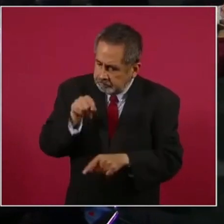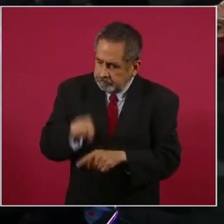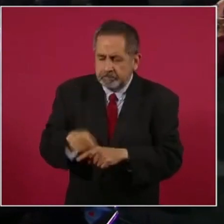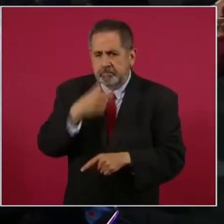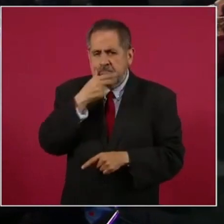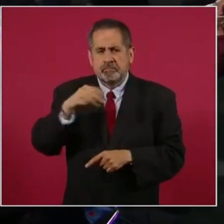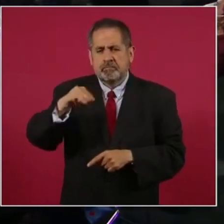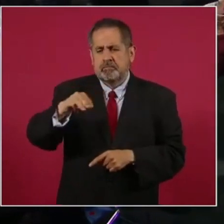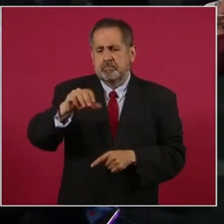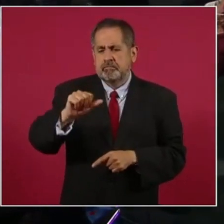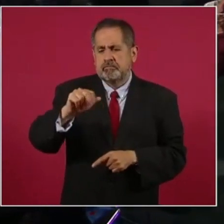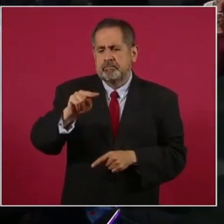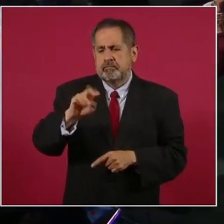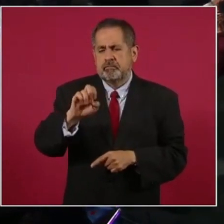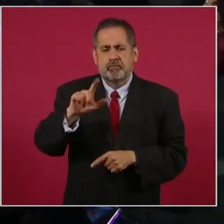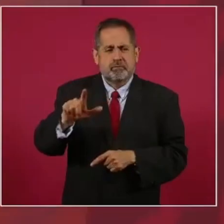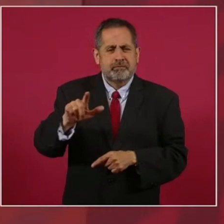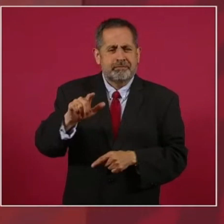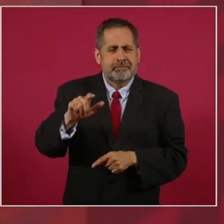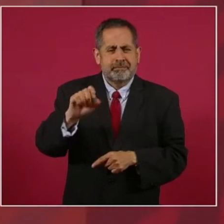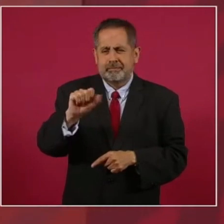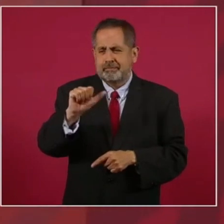Manuel Gili Sáenz,